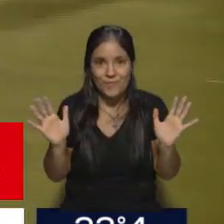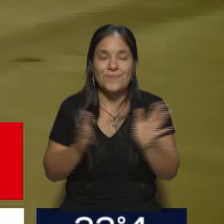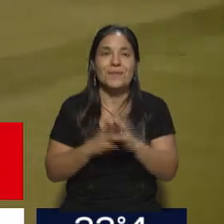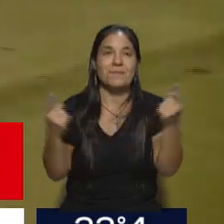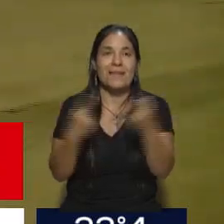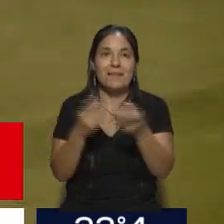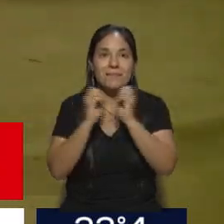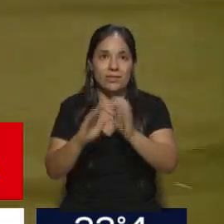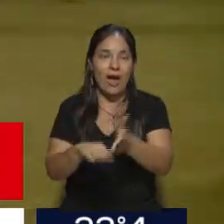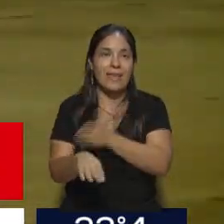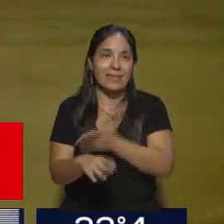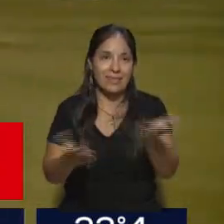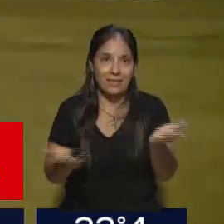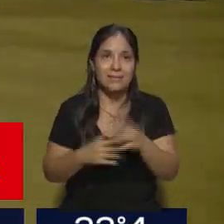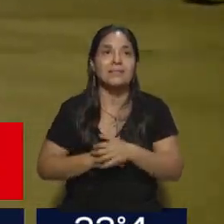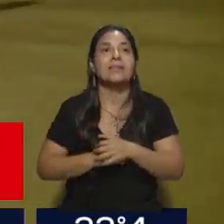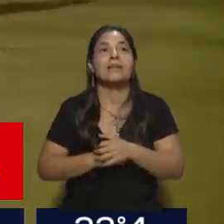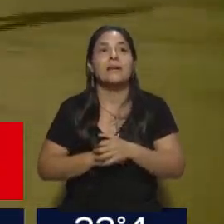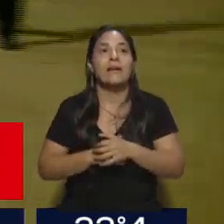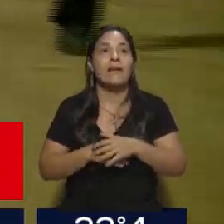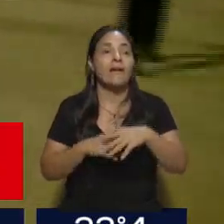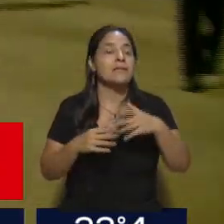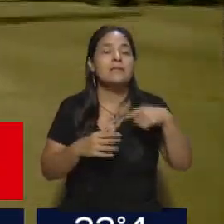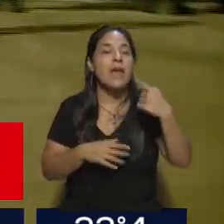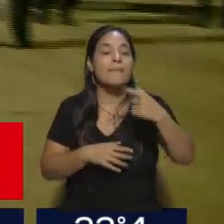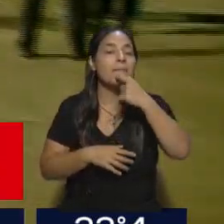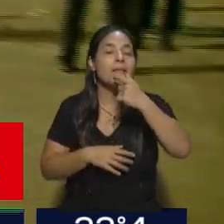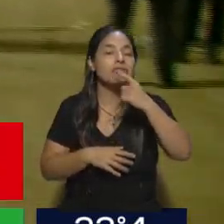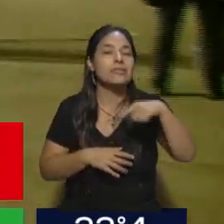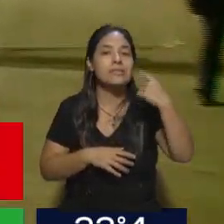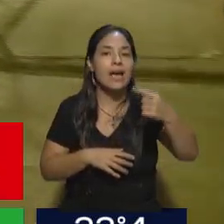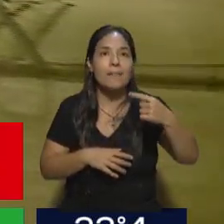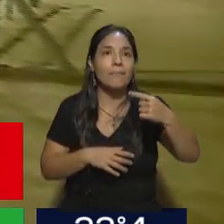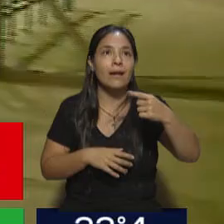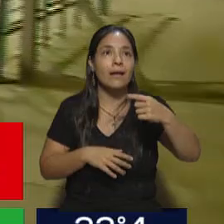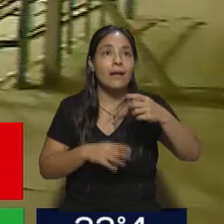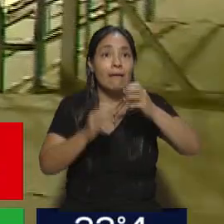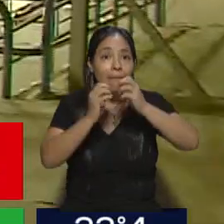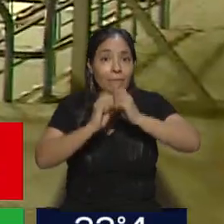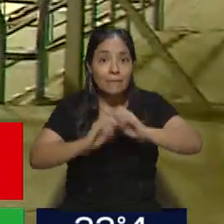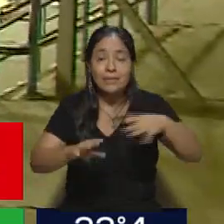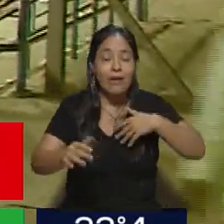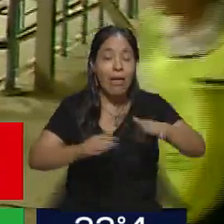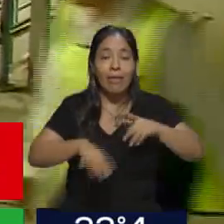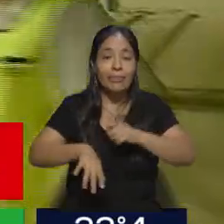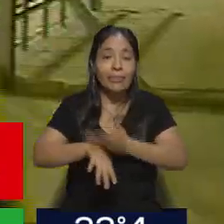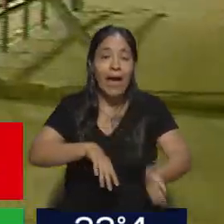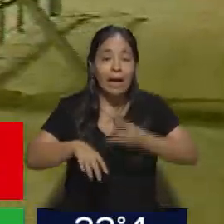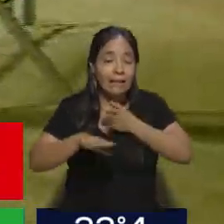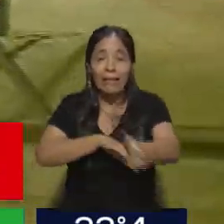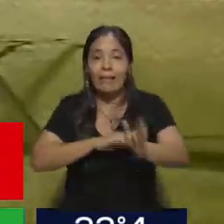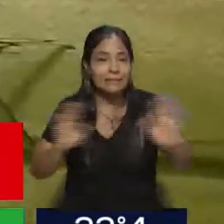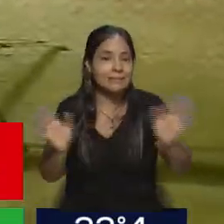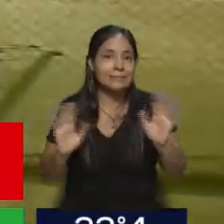el partido, que no es muy común en el fútbol mendocino. Generalmente los ves corriendo en los primeros 5 o 10 minutos. Son muy poquitos los que se